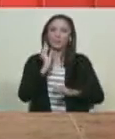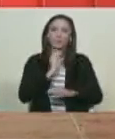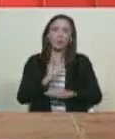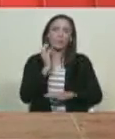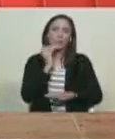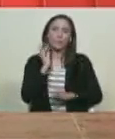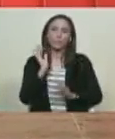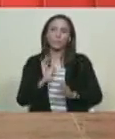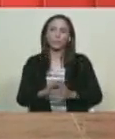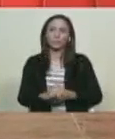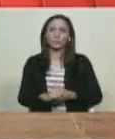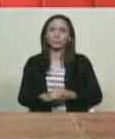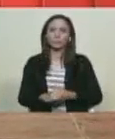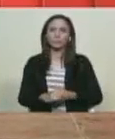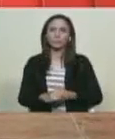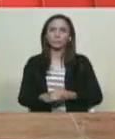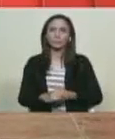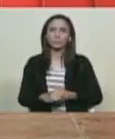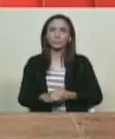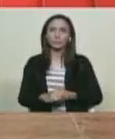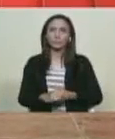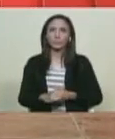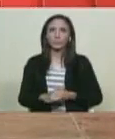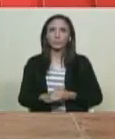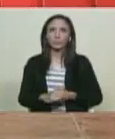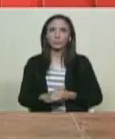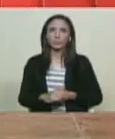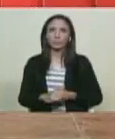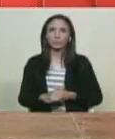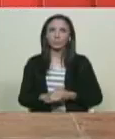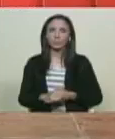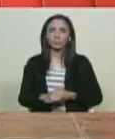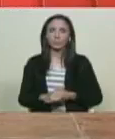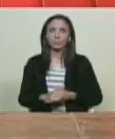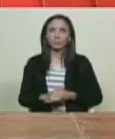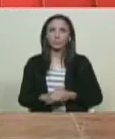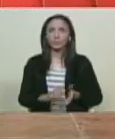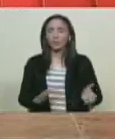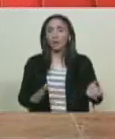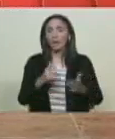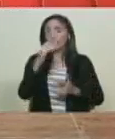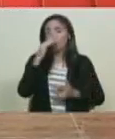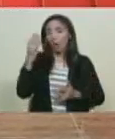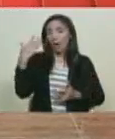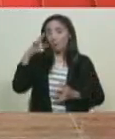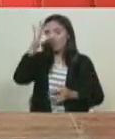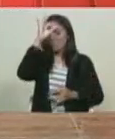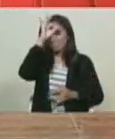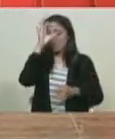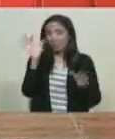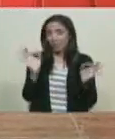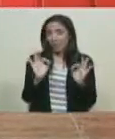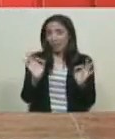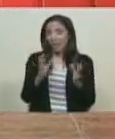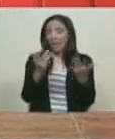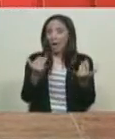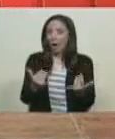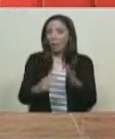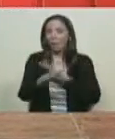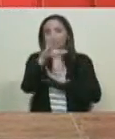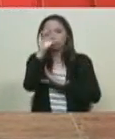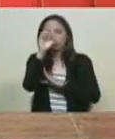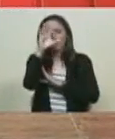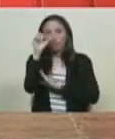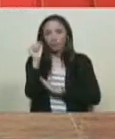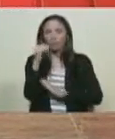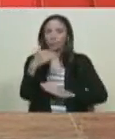Experiencia. He obtenido capacidades que no tenía. Y he aprendido de la